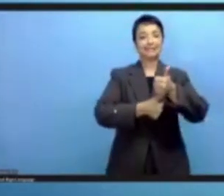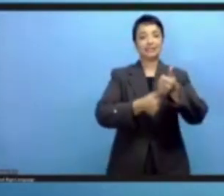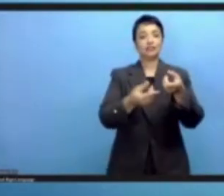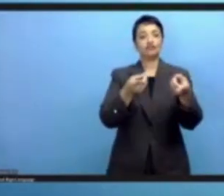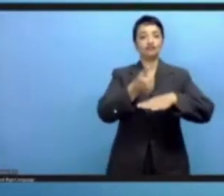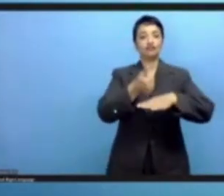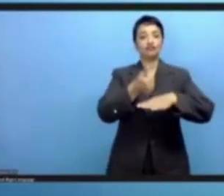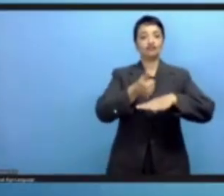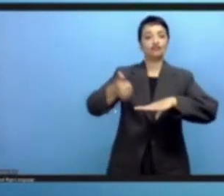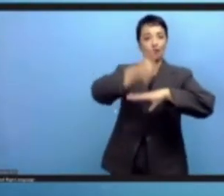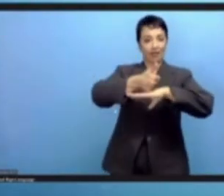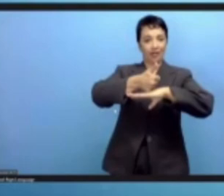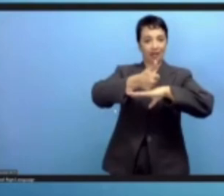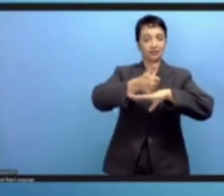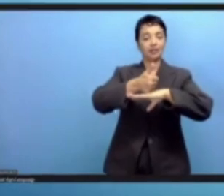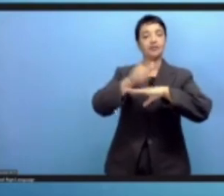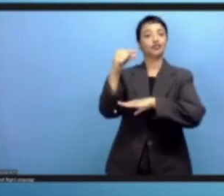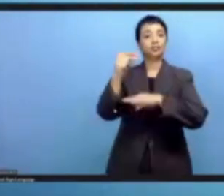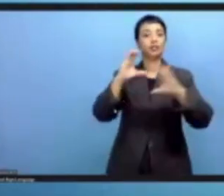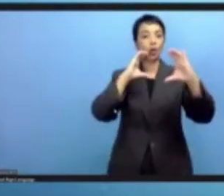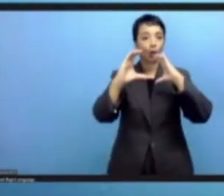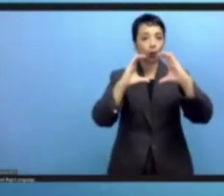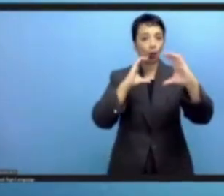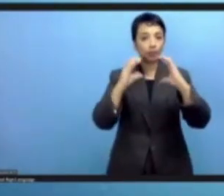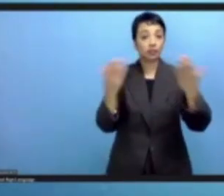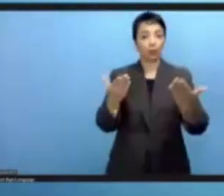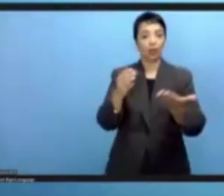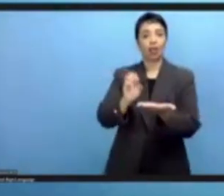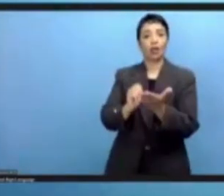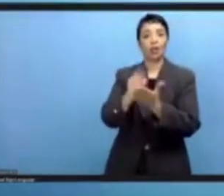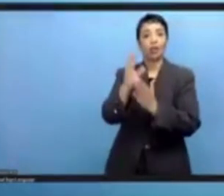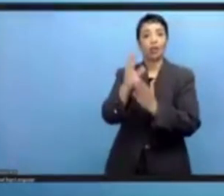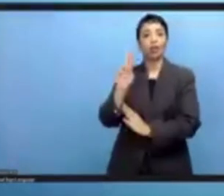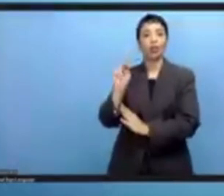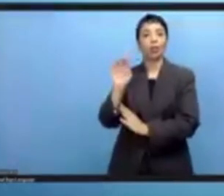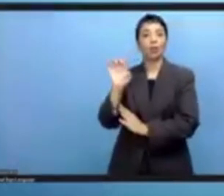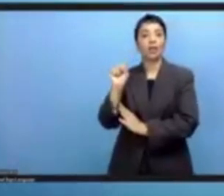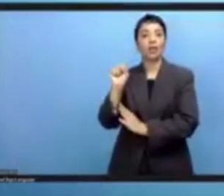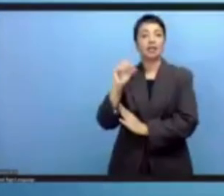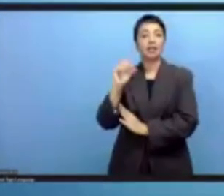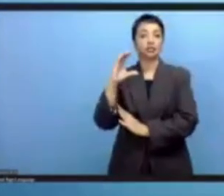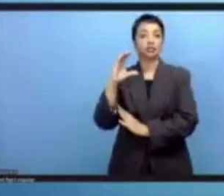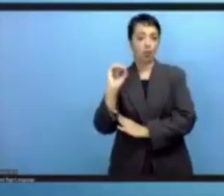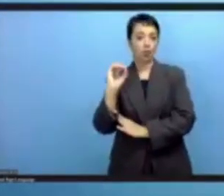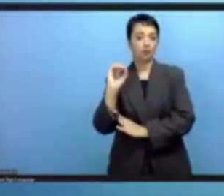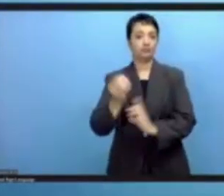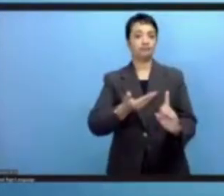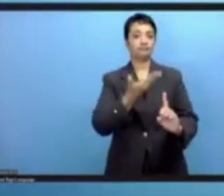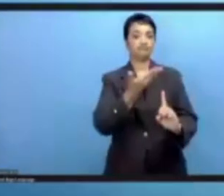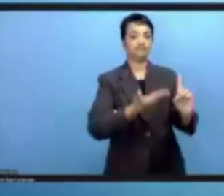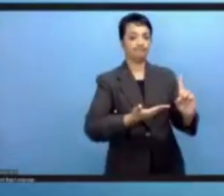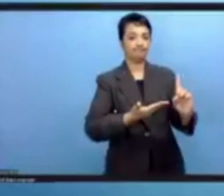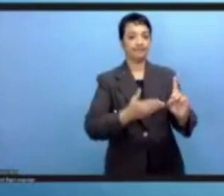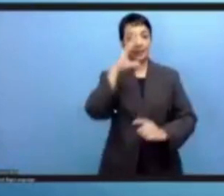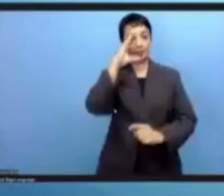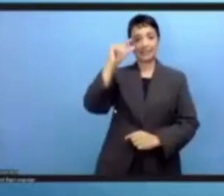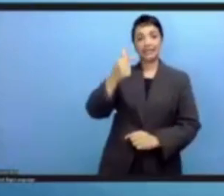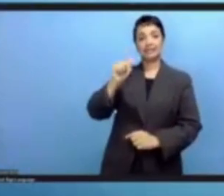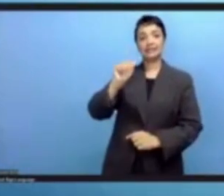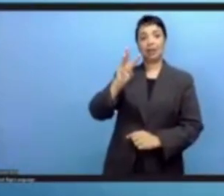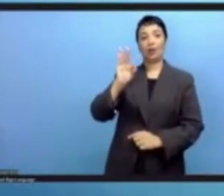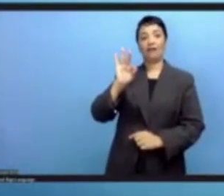al señor tofic del así director general adjunto de comunicación y